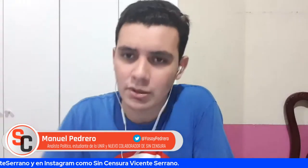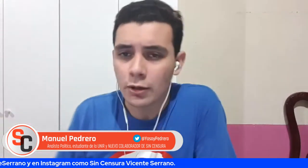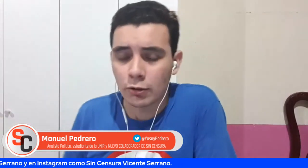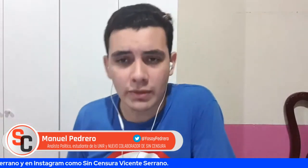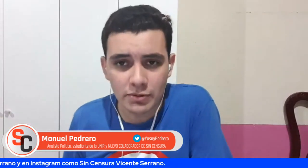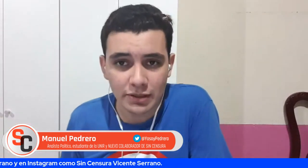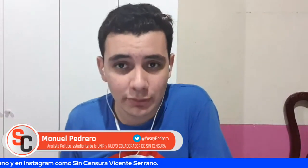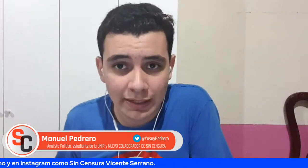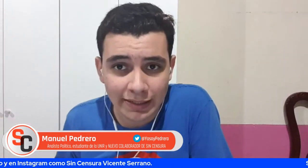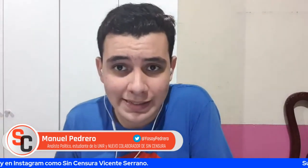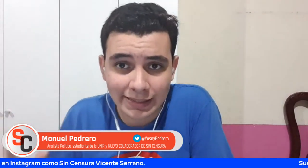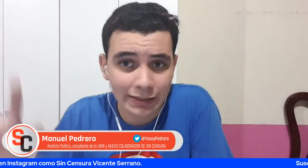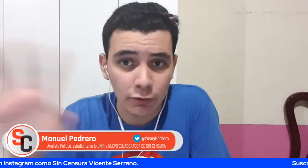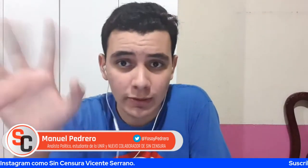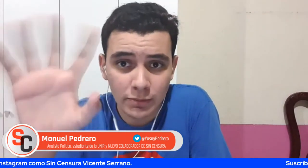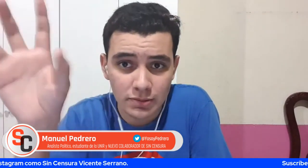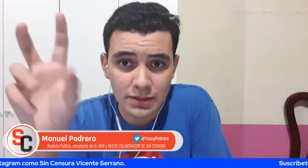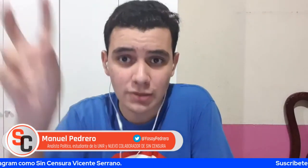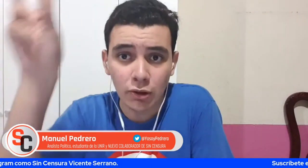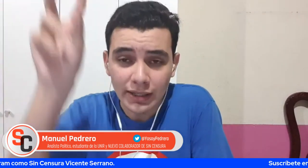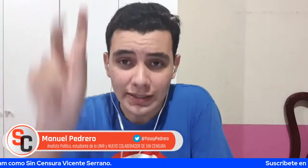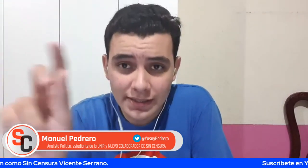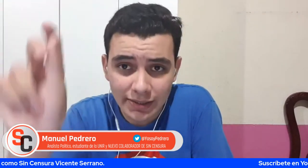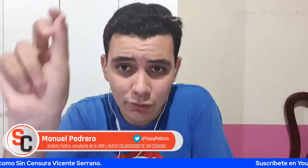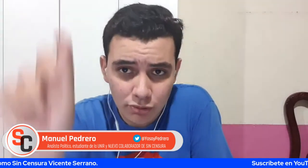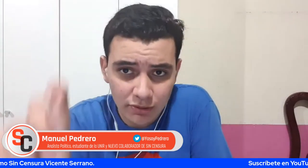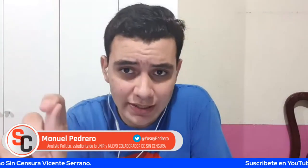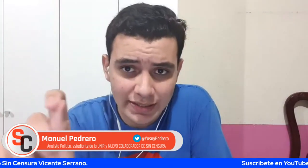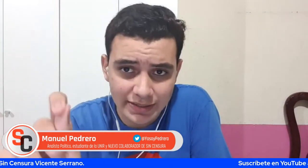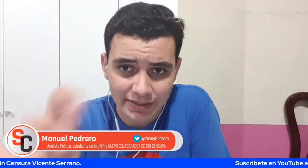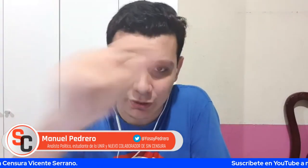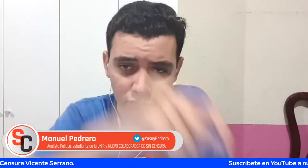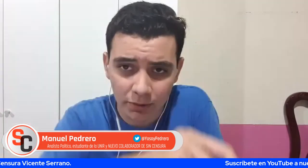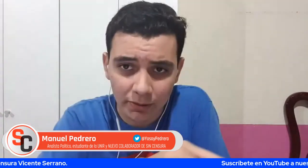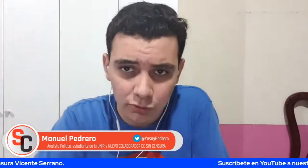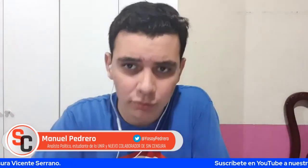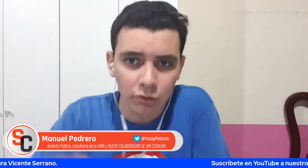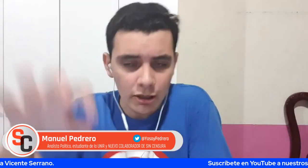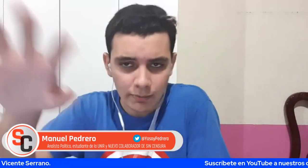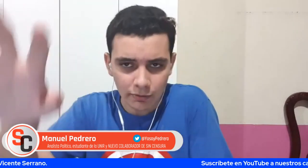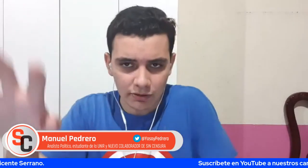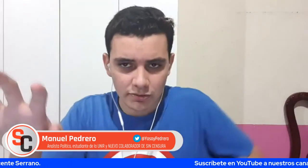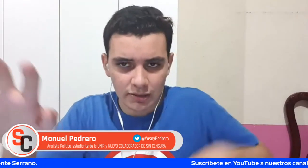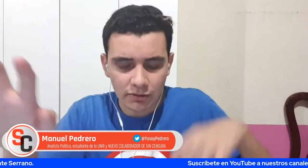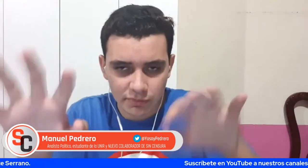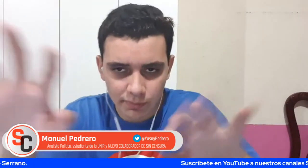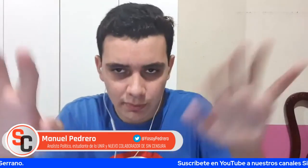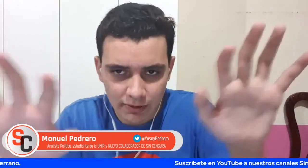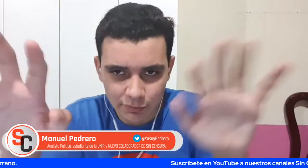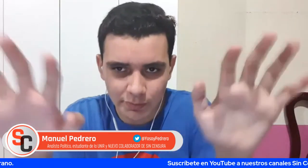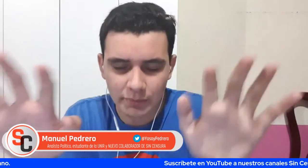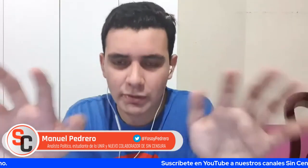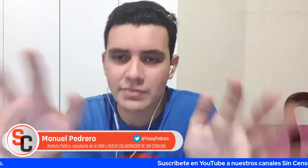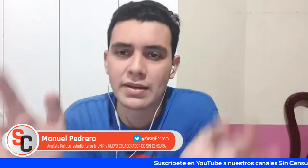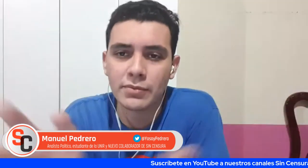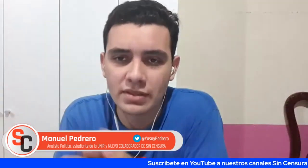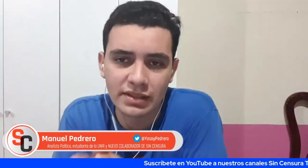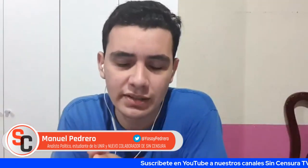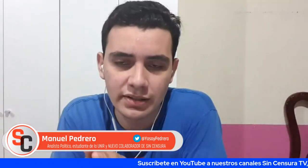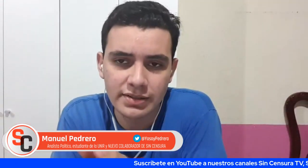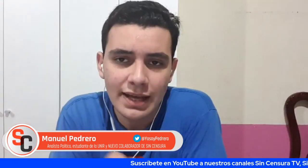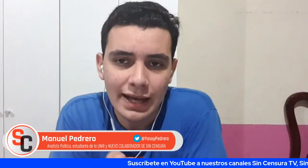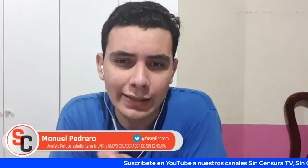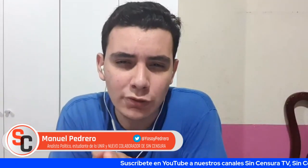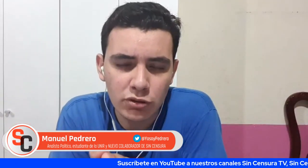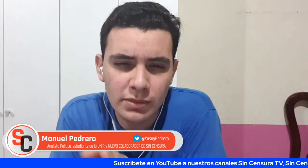va calentándose la atmósfera en este tema de la reforma eléctrica. Y el presidente, cuando habla de eso, bueno, ¿habrá algún opositor